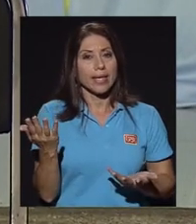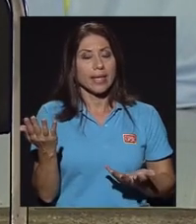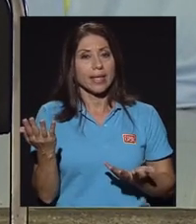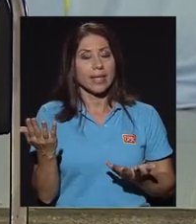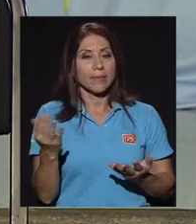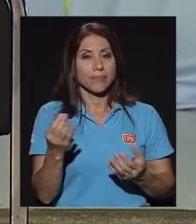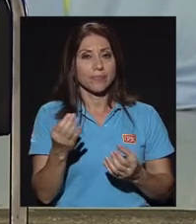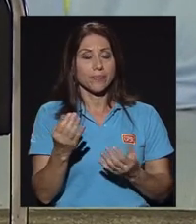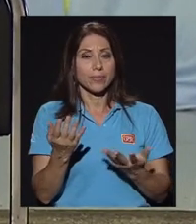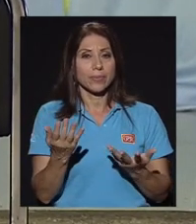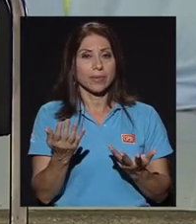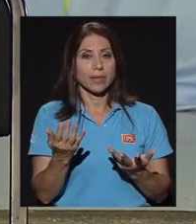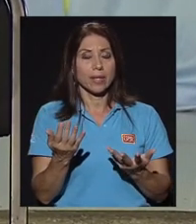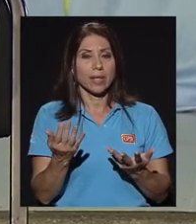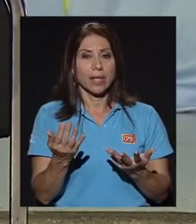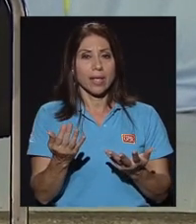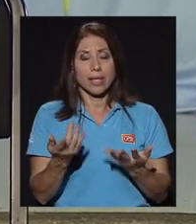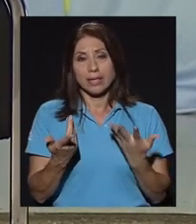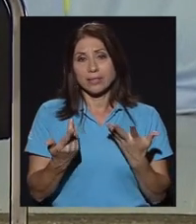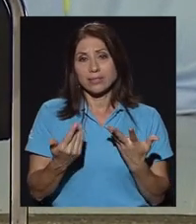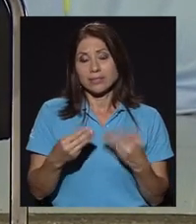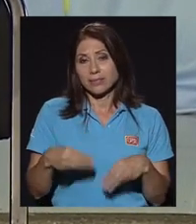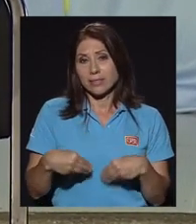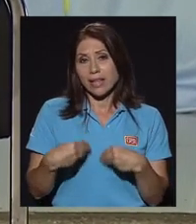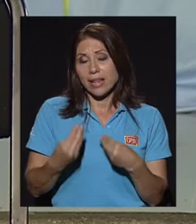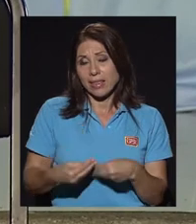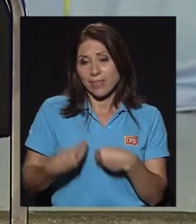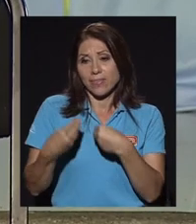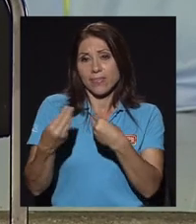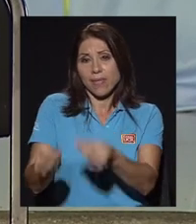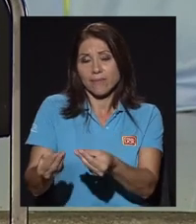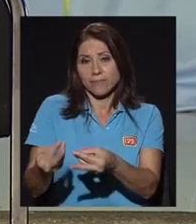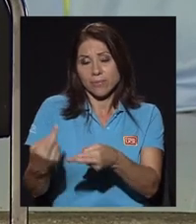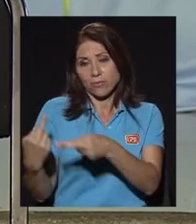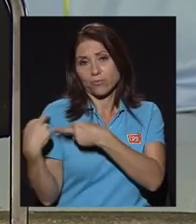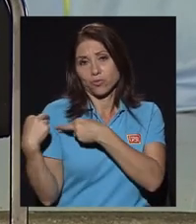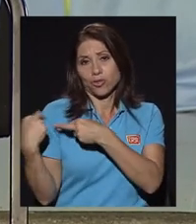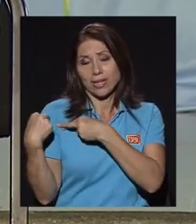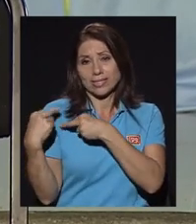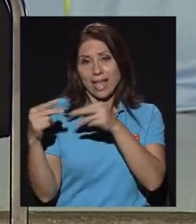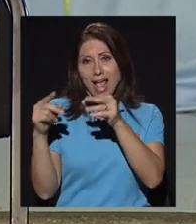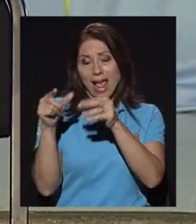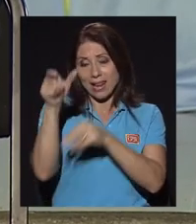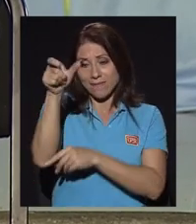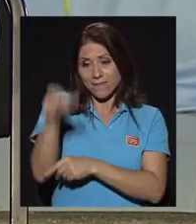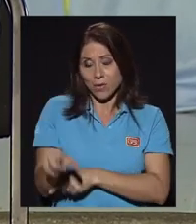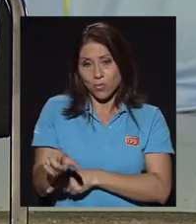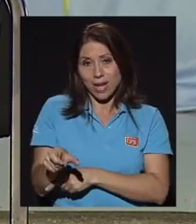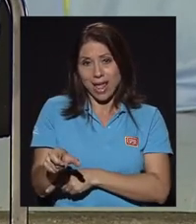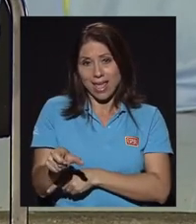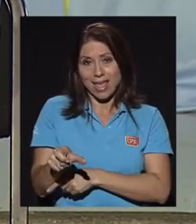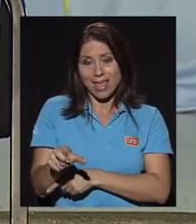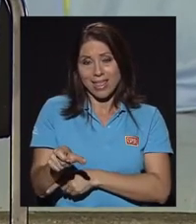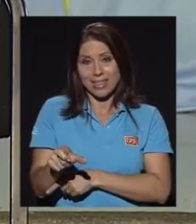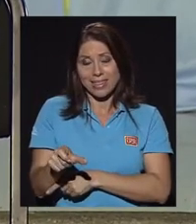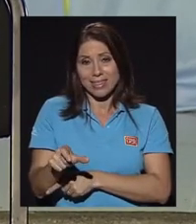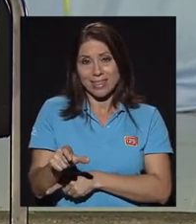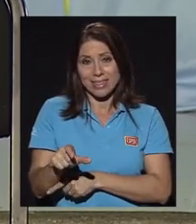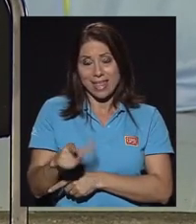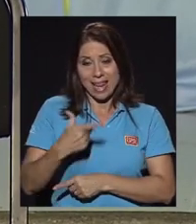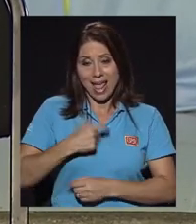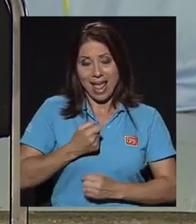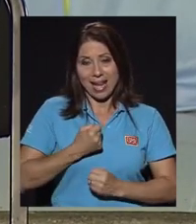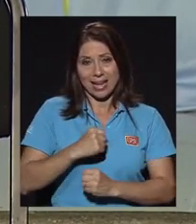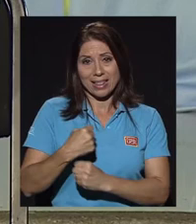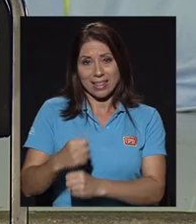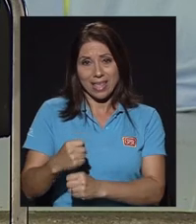delegación de funciones a la figura de la vicealcaldía. Como ustedes saben, la figura de la alcaldía, sea un